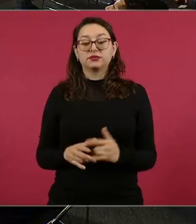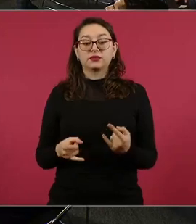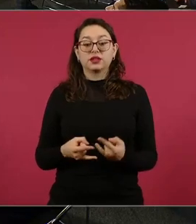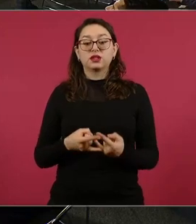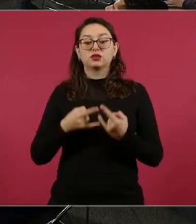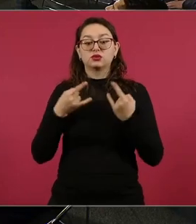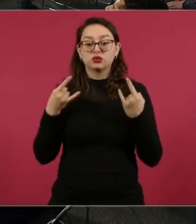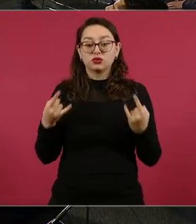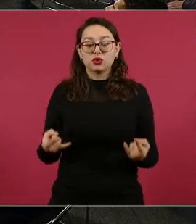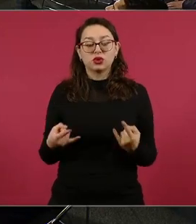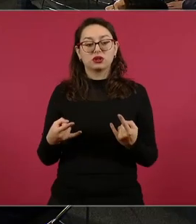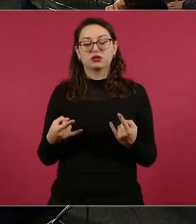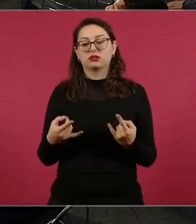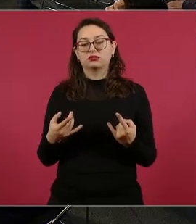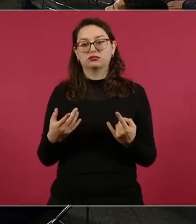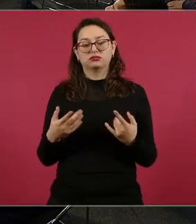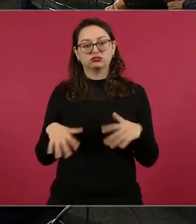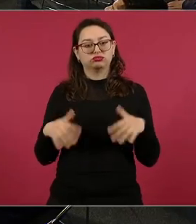historia